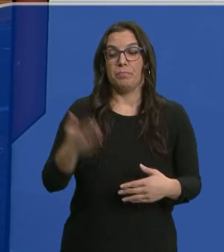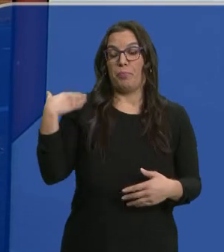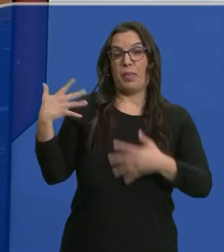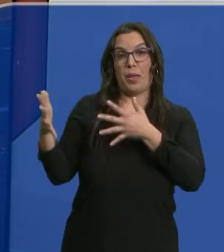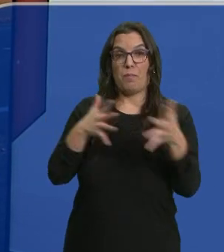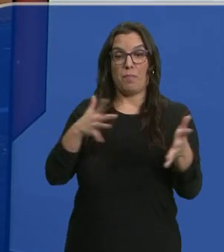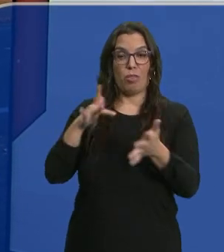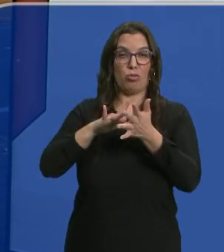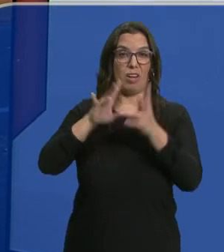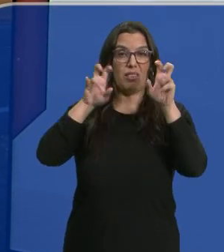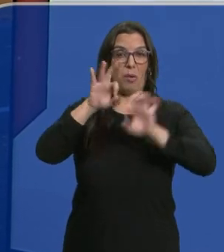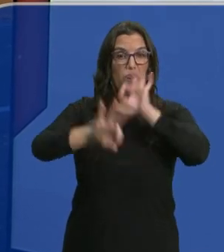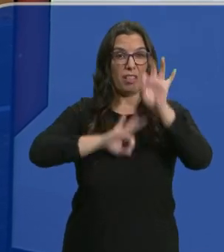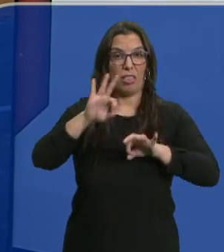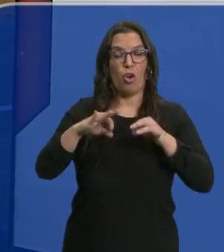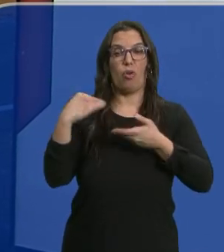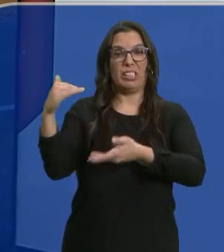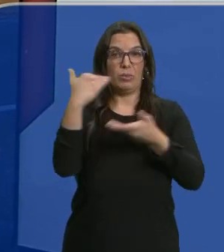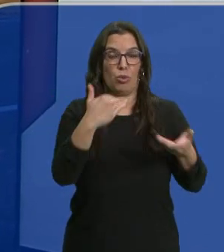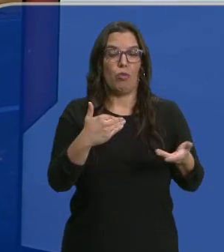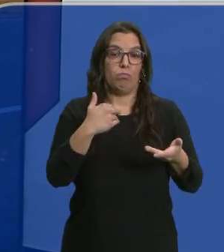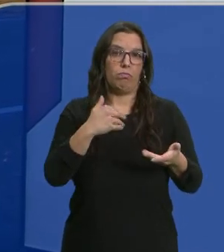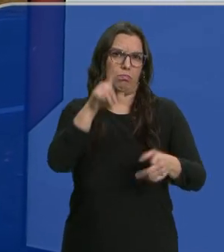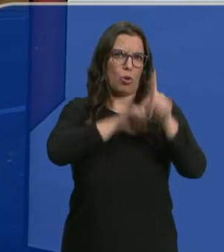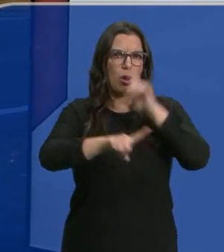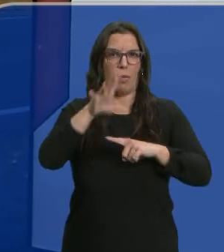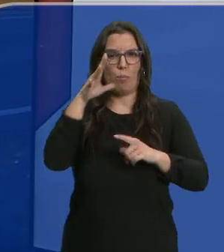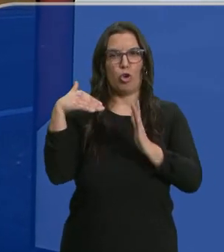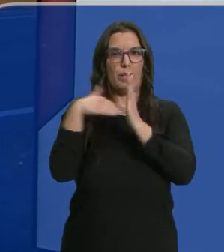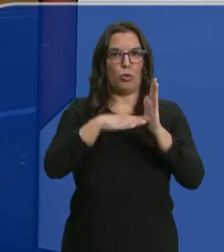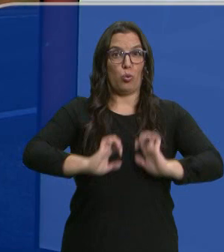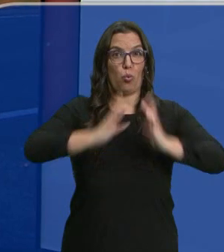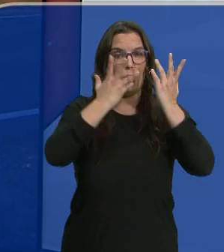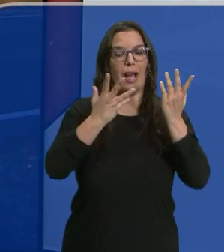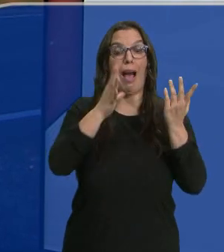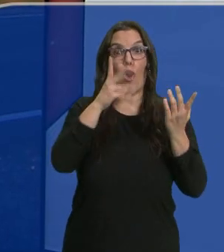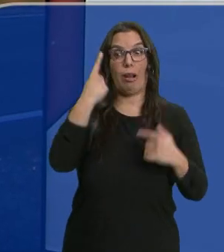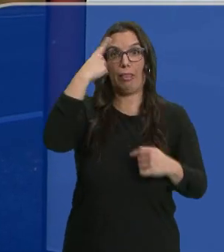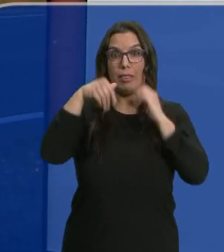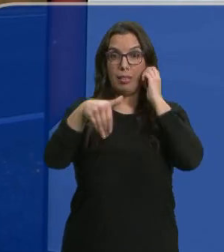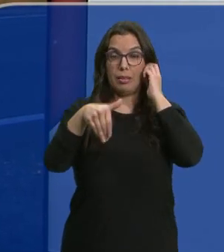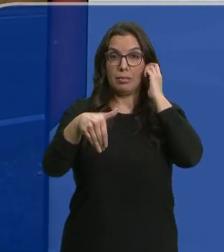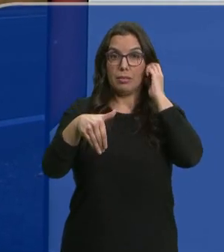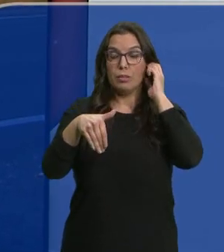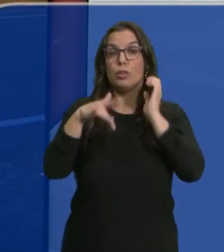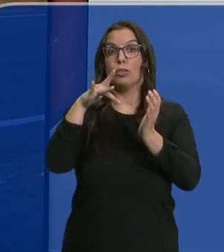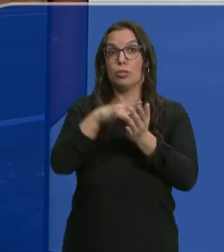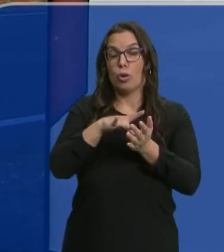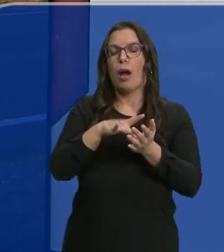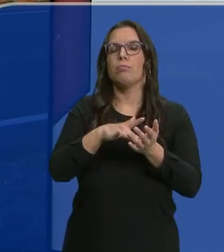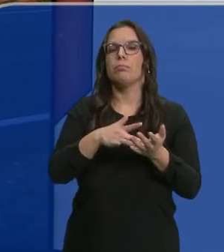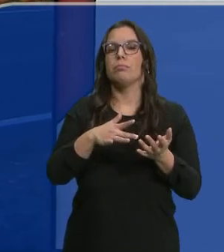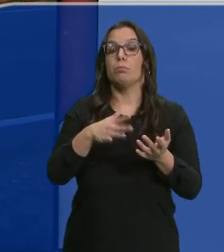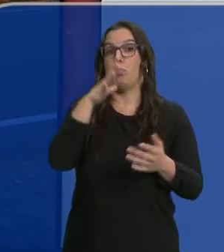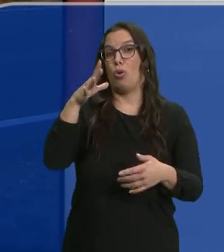vivido en marzo con la logística y la distribución comprometidas por el paro del transporte nos ha puesto en guardia. La fecha más inmediata es el Black Friday y